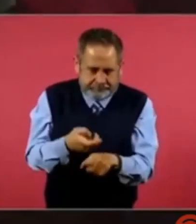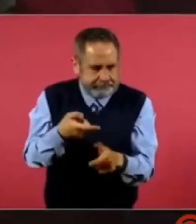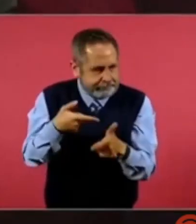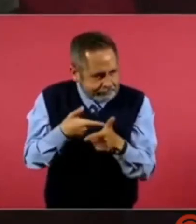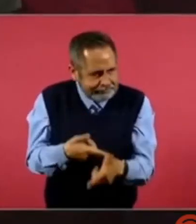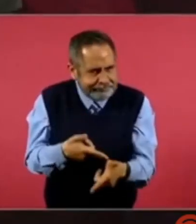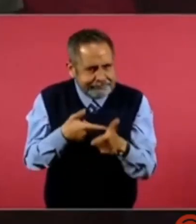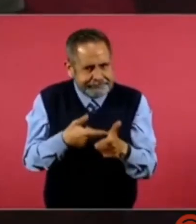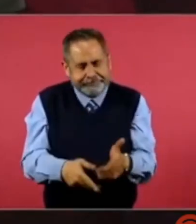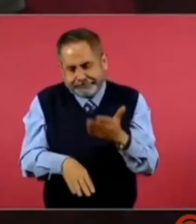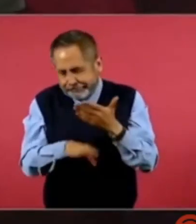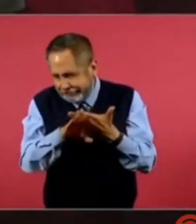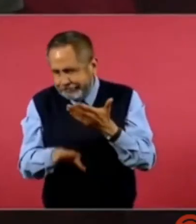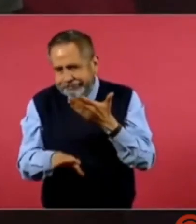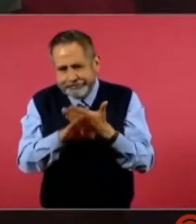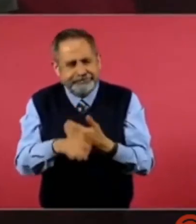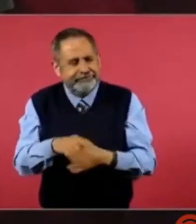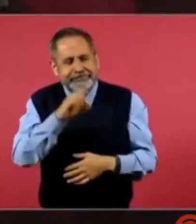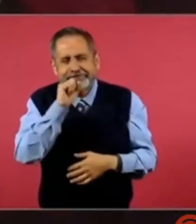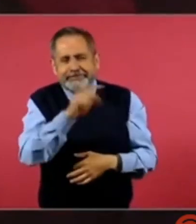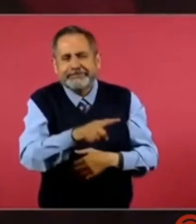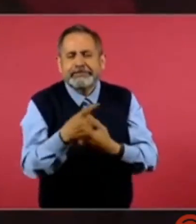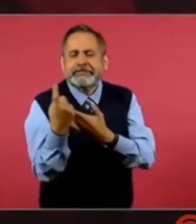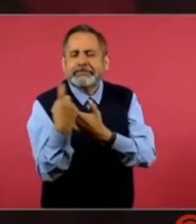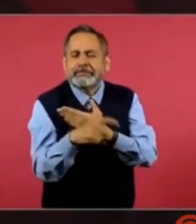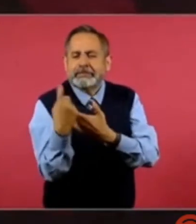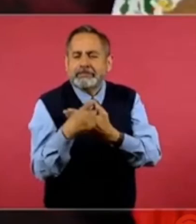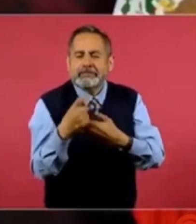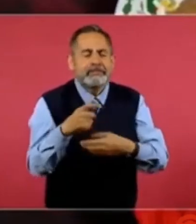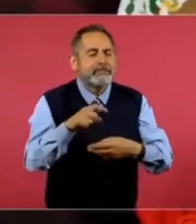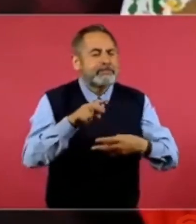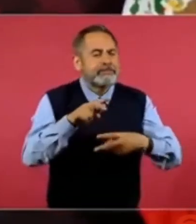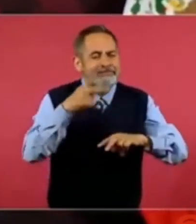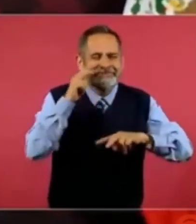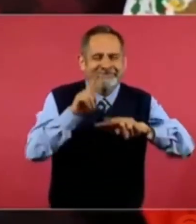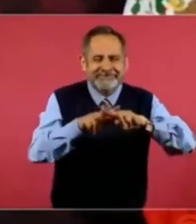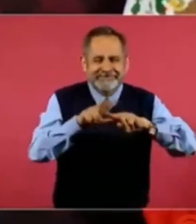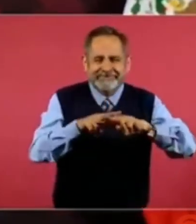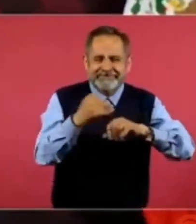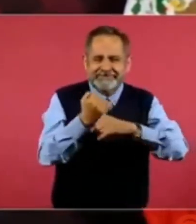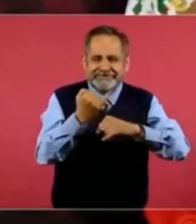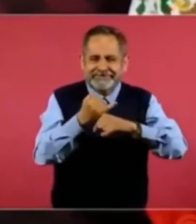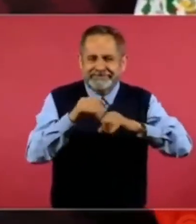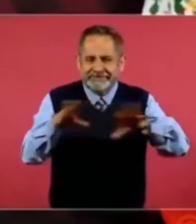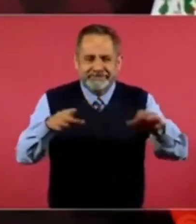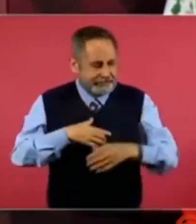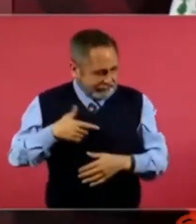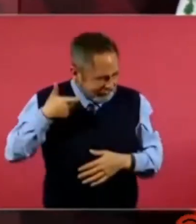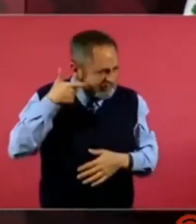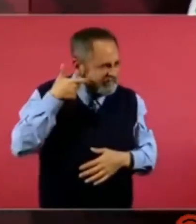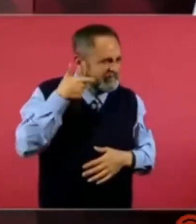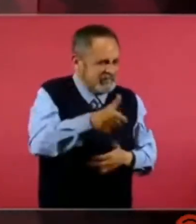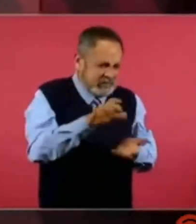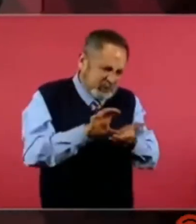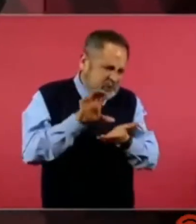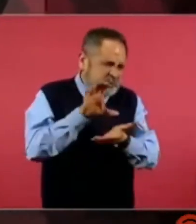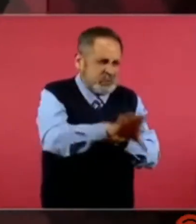con los sistemas automatizados que compran